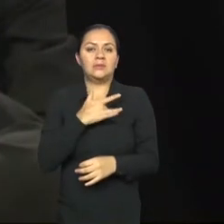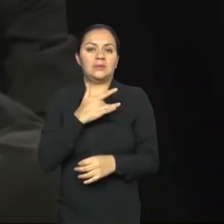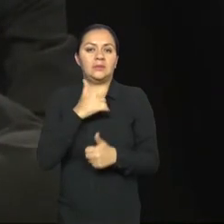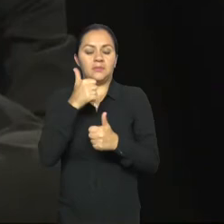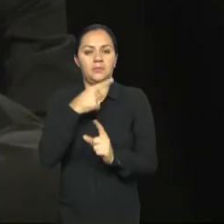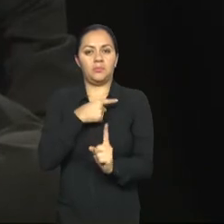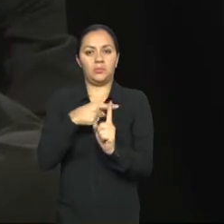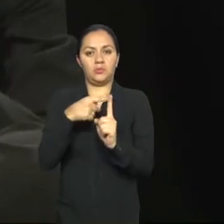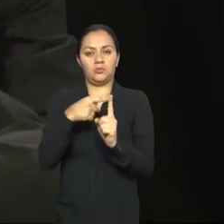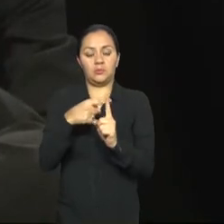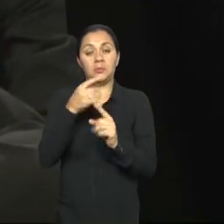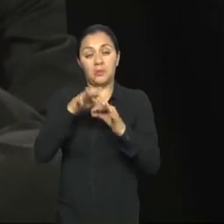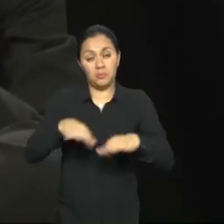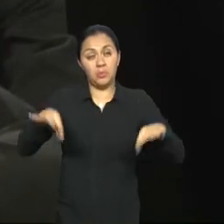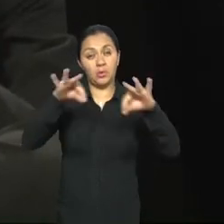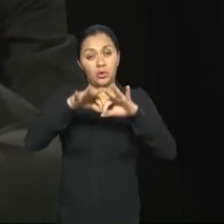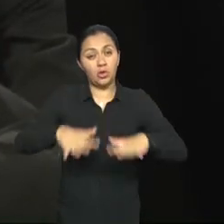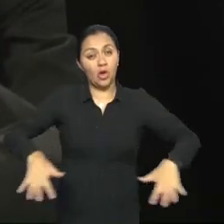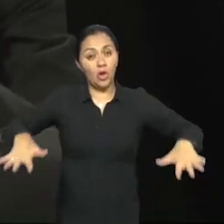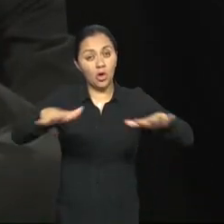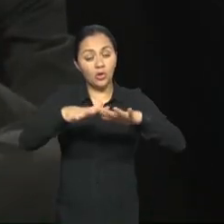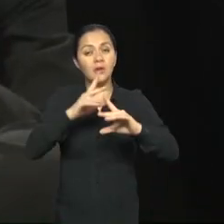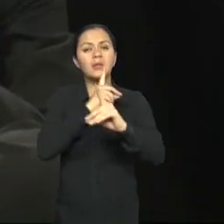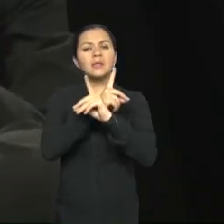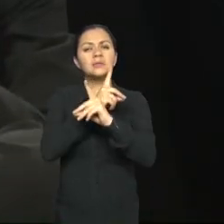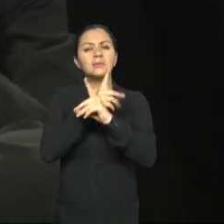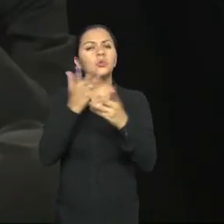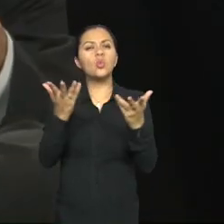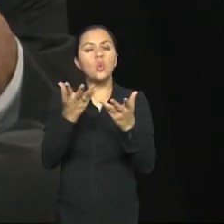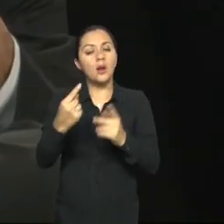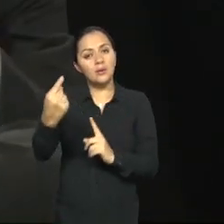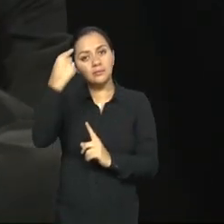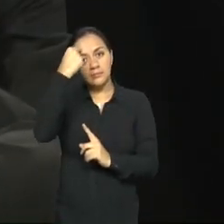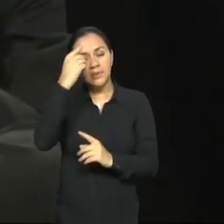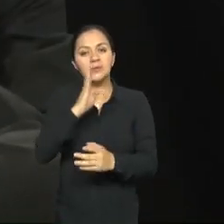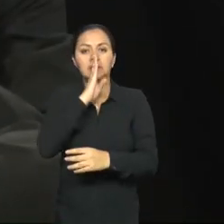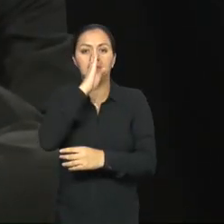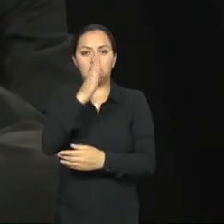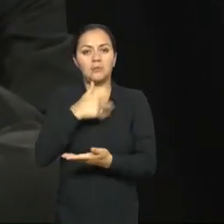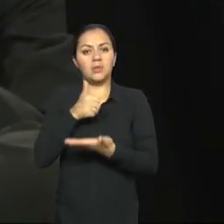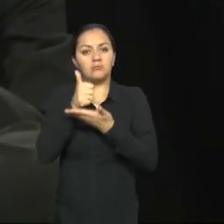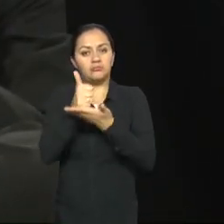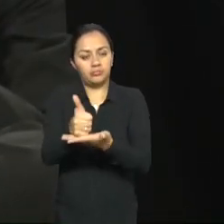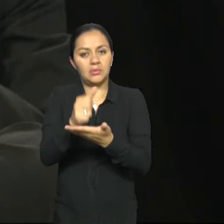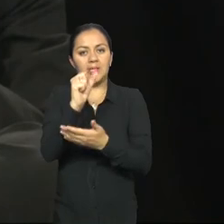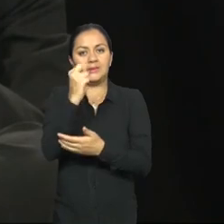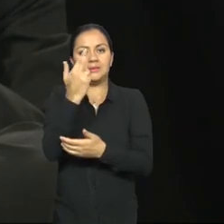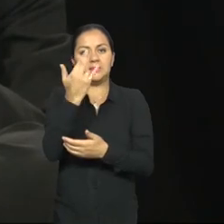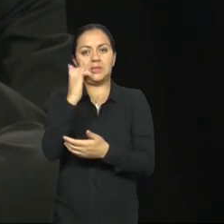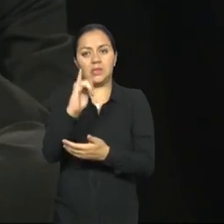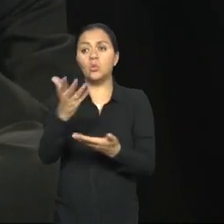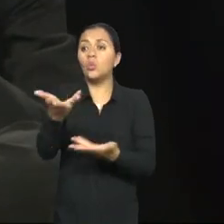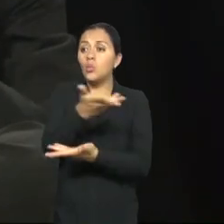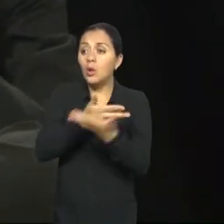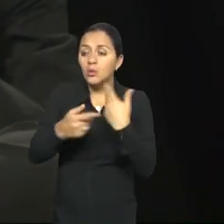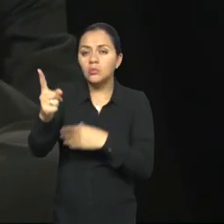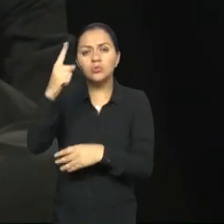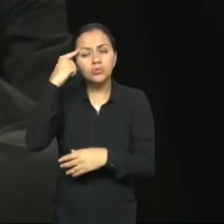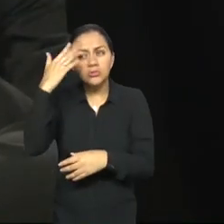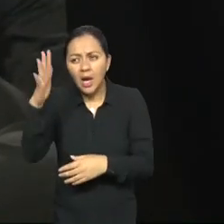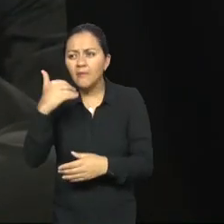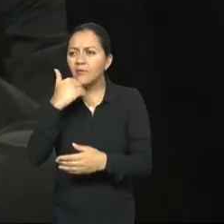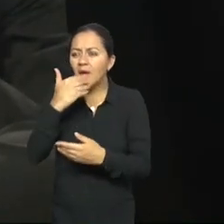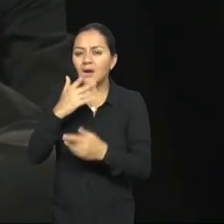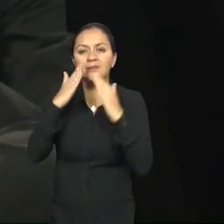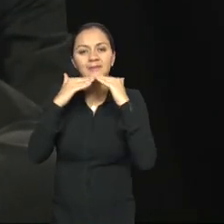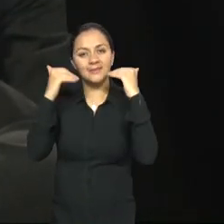es importante con todas las personas que tengan esta discapacidad en que estamos siempre prestos como SRI a brindarles nuestra mano, a ayudarles y siempre con